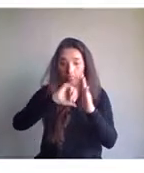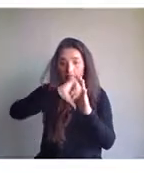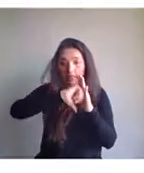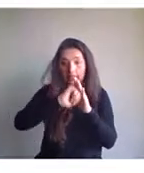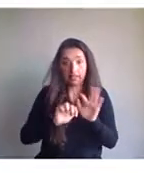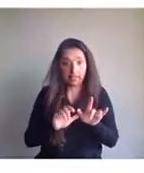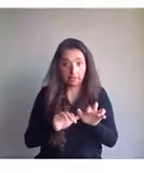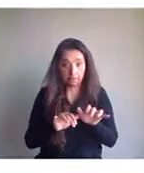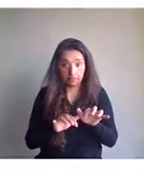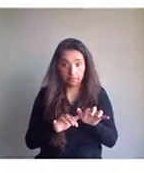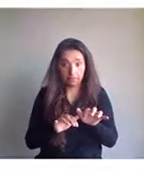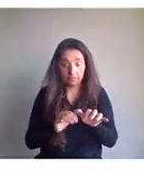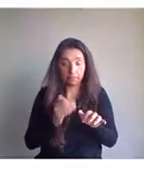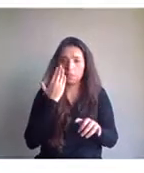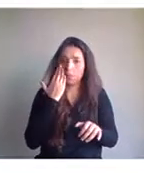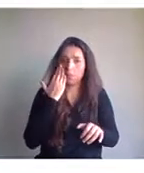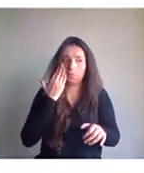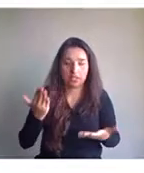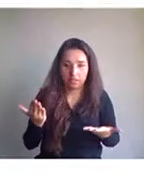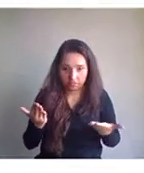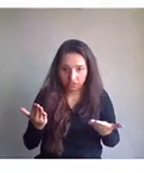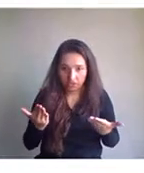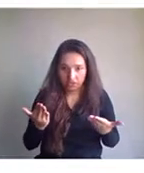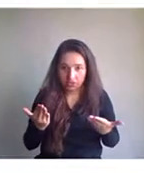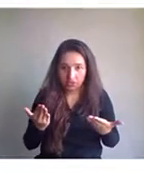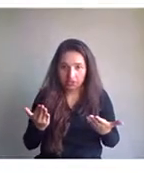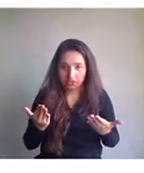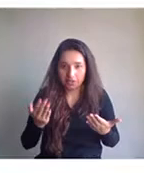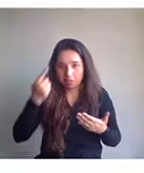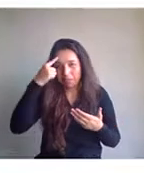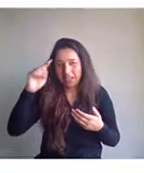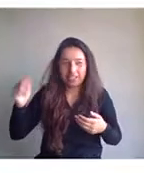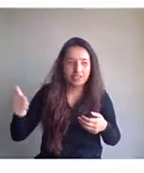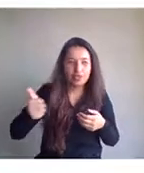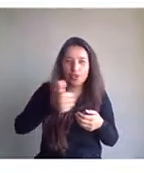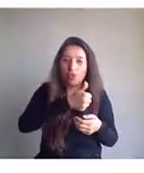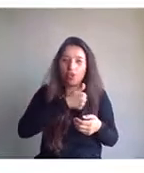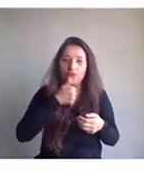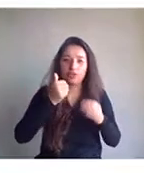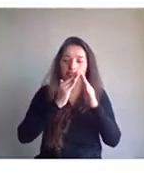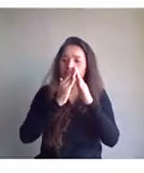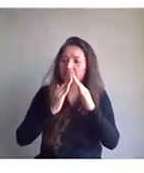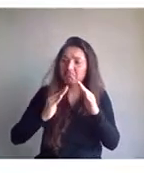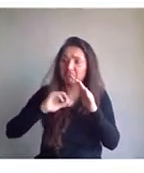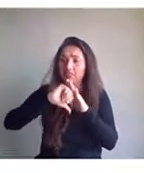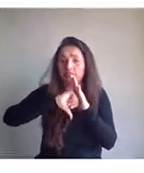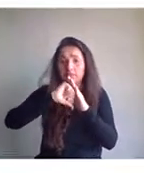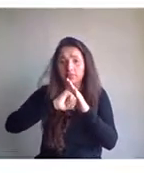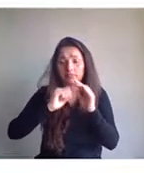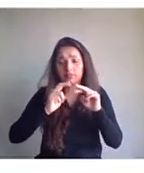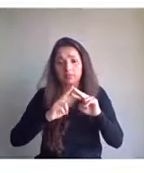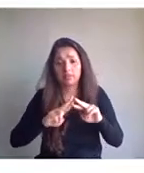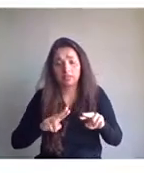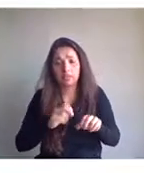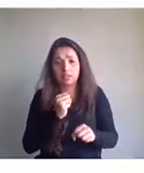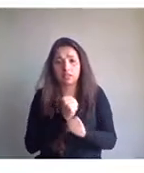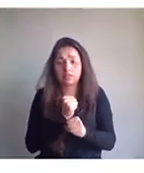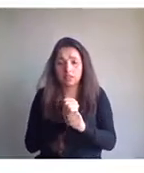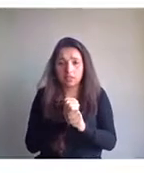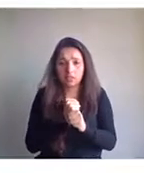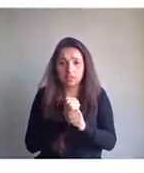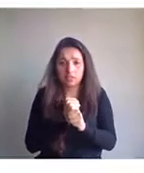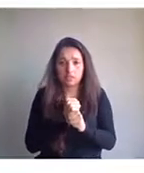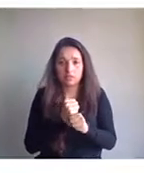trabajo desde casa el trabajo que se ha venido configurando alrededor de la utilización de las herramientas